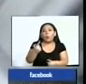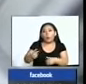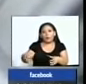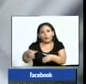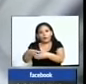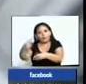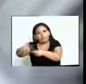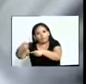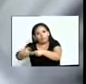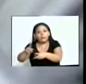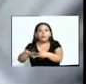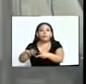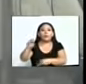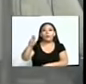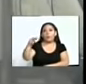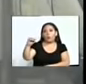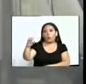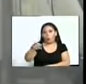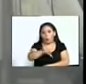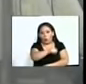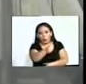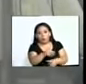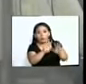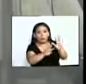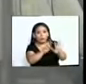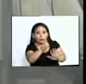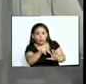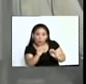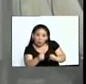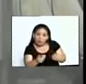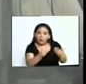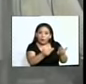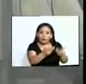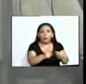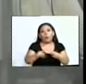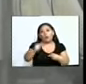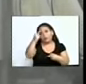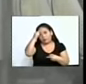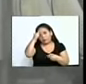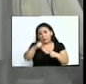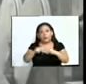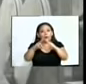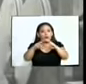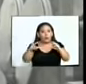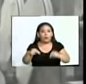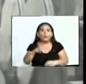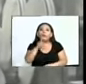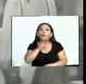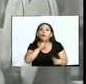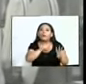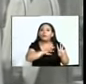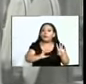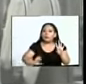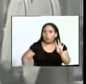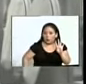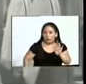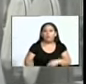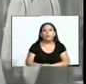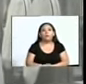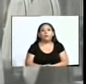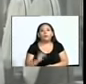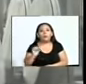Europea, y 92 economías más pobres que recibirían masivamente dosis, como la India, Nicaragua, Honduras y El Salvador. El anuncio